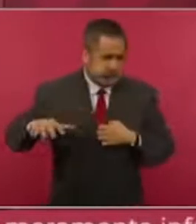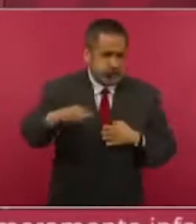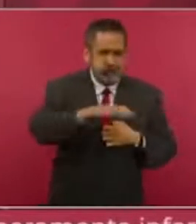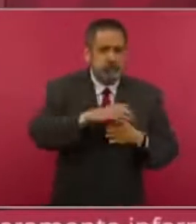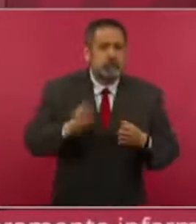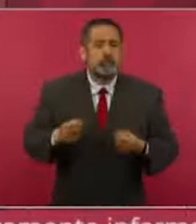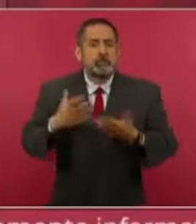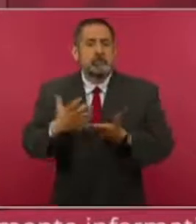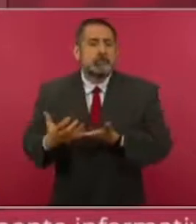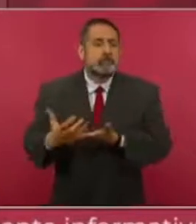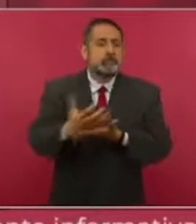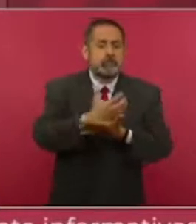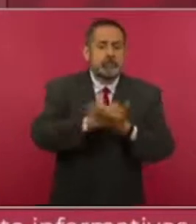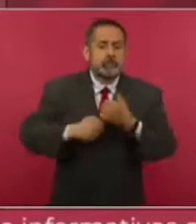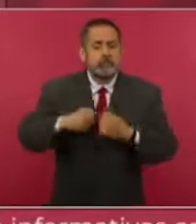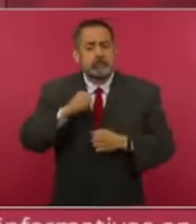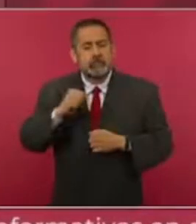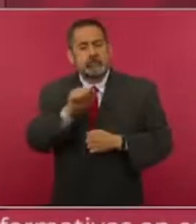los maestros.